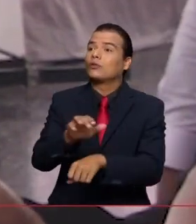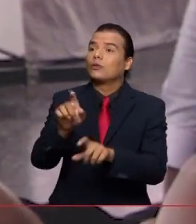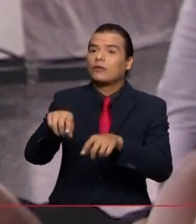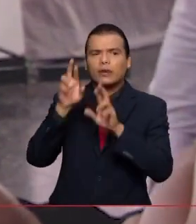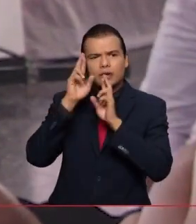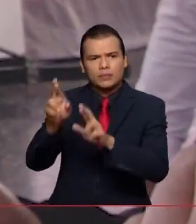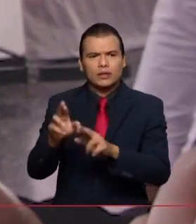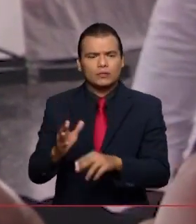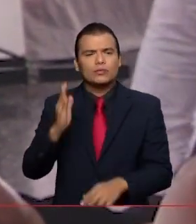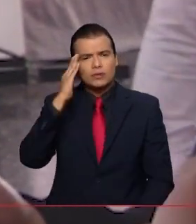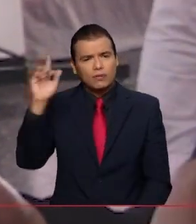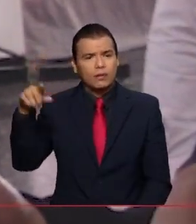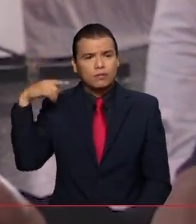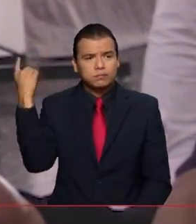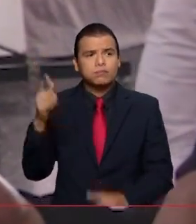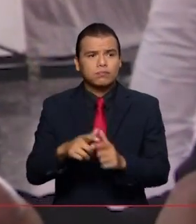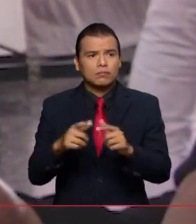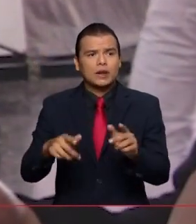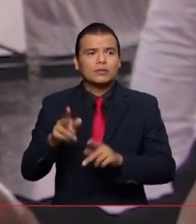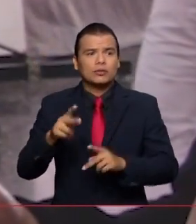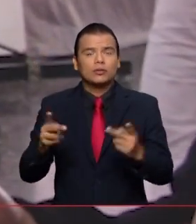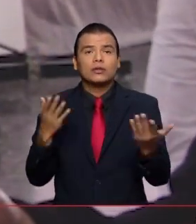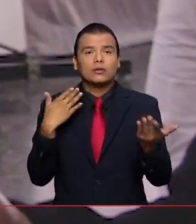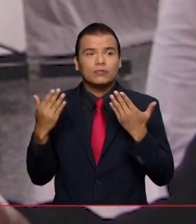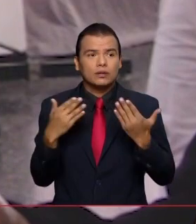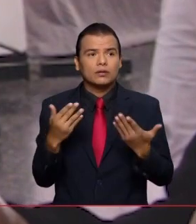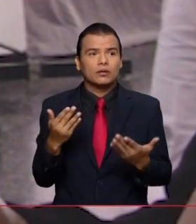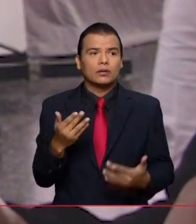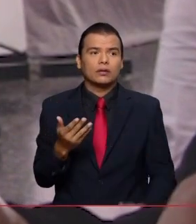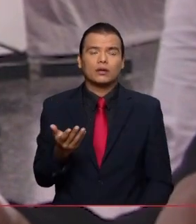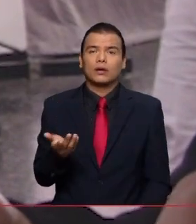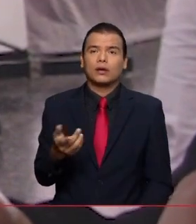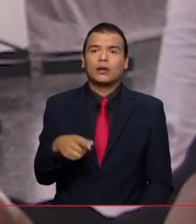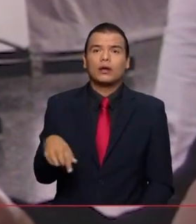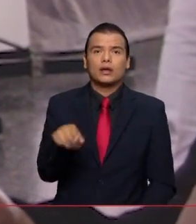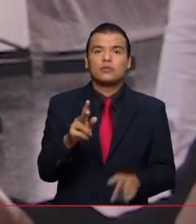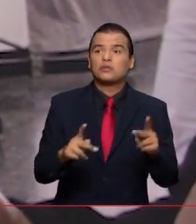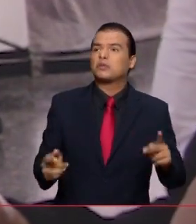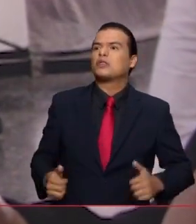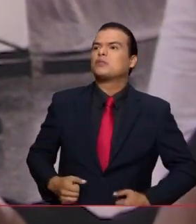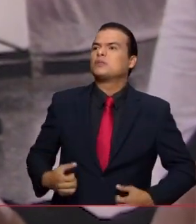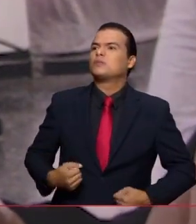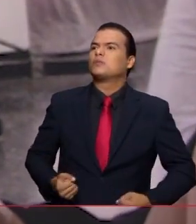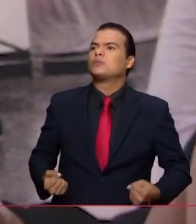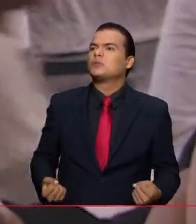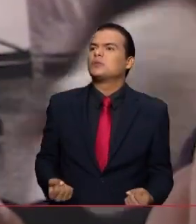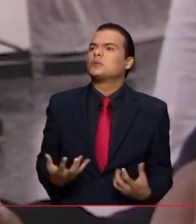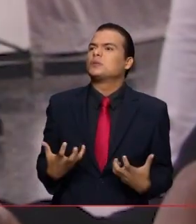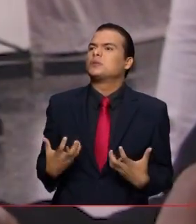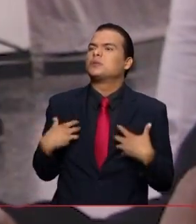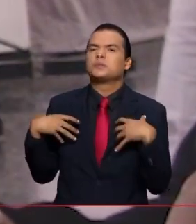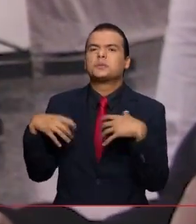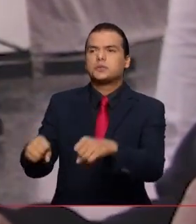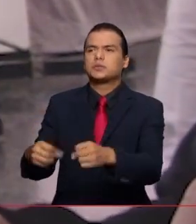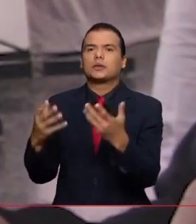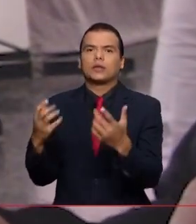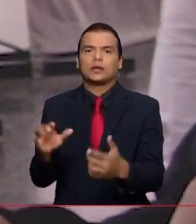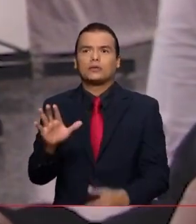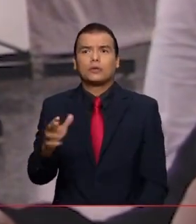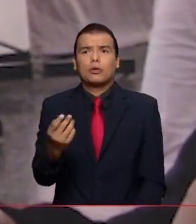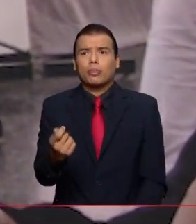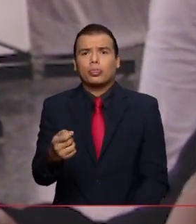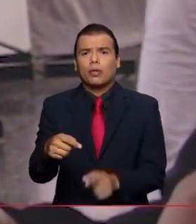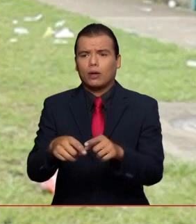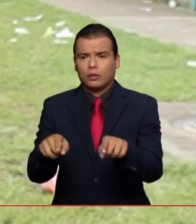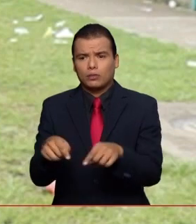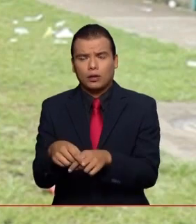de Popayán, de 2 hectáreas que están siendo despojados ahí a la salida de Popayán. Hay que hablar de lo que está pasando en Cajibío,